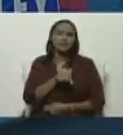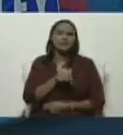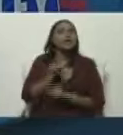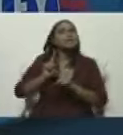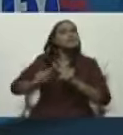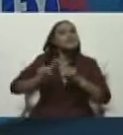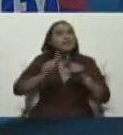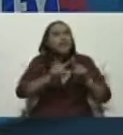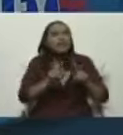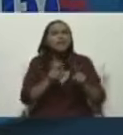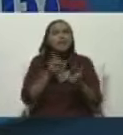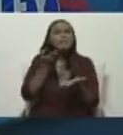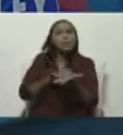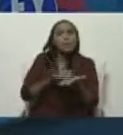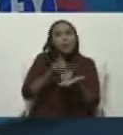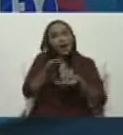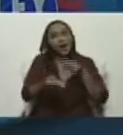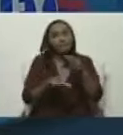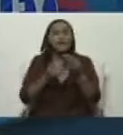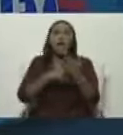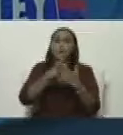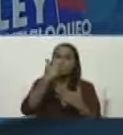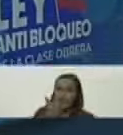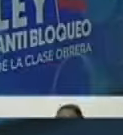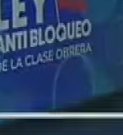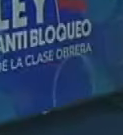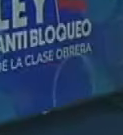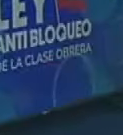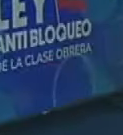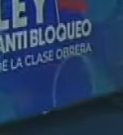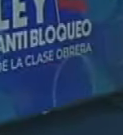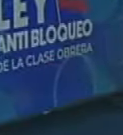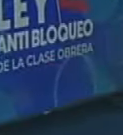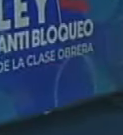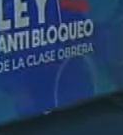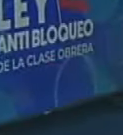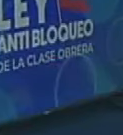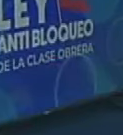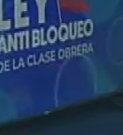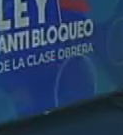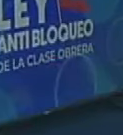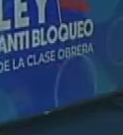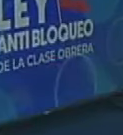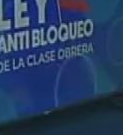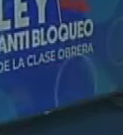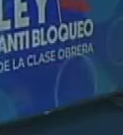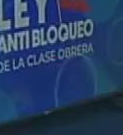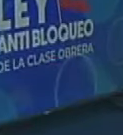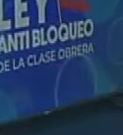diferentes propuestas, proyectos de ley, como lo es esta ley antibloqueo de la clase trabajadora.